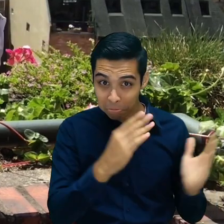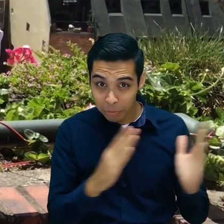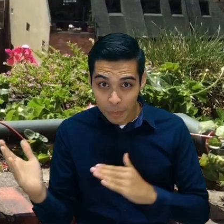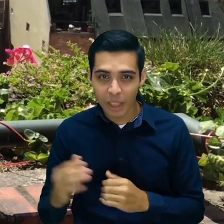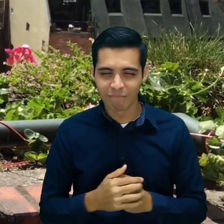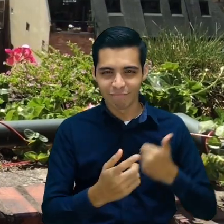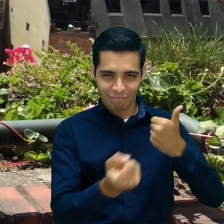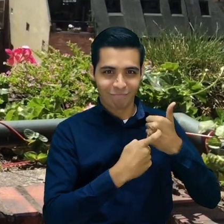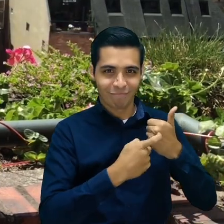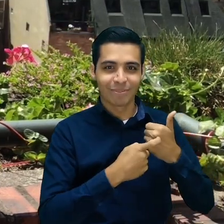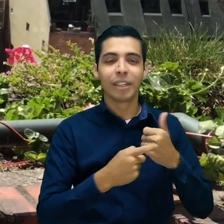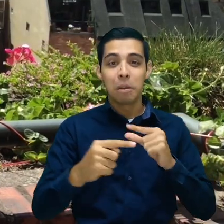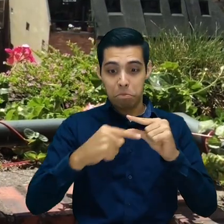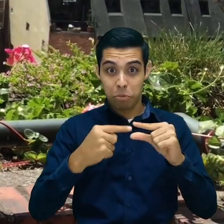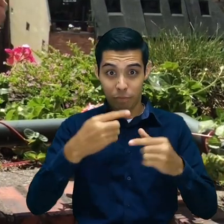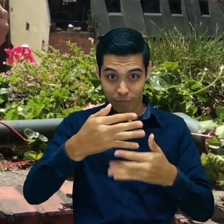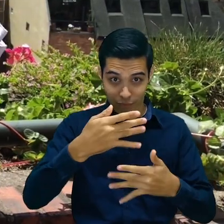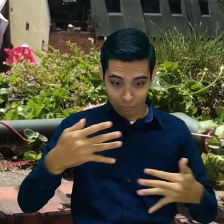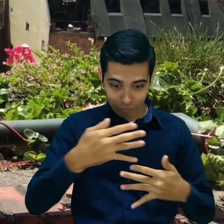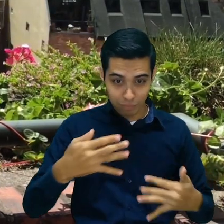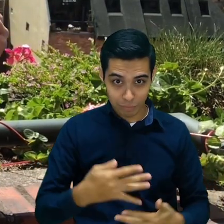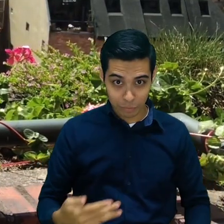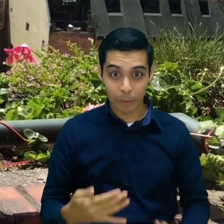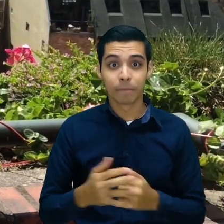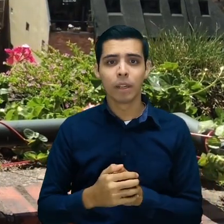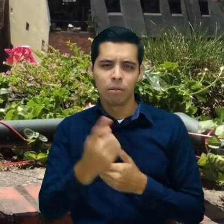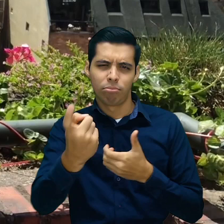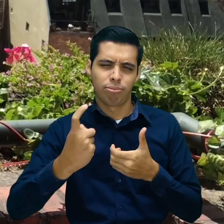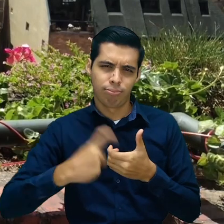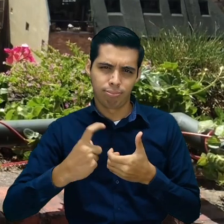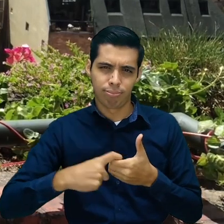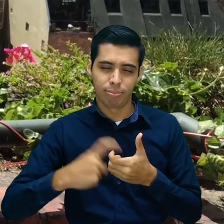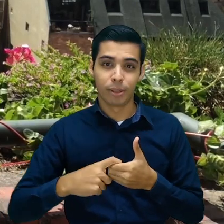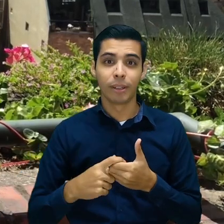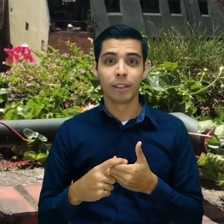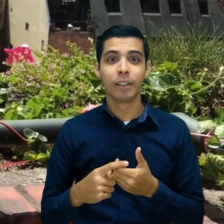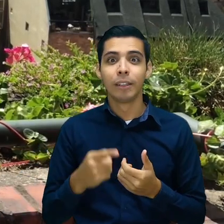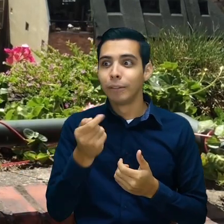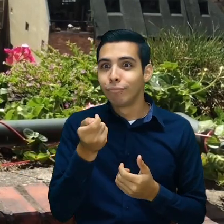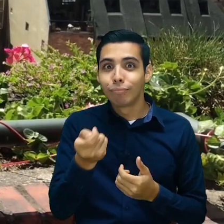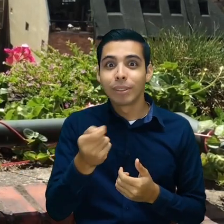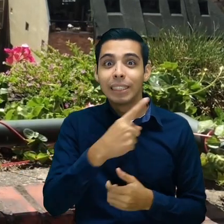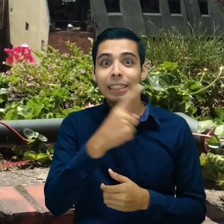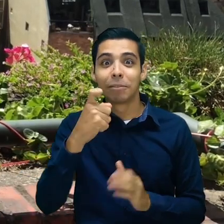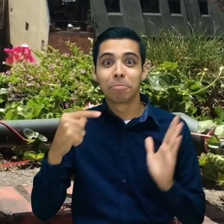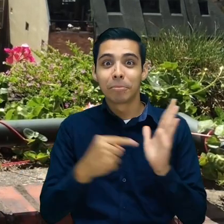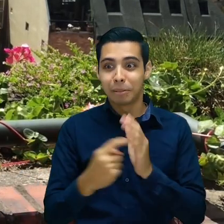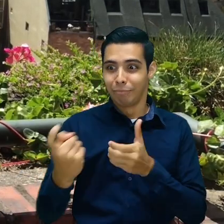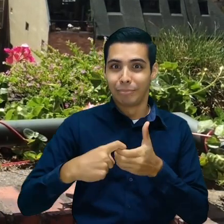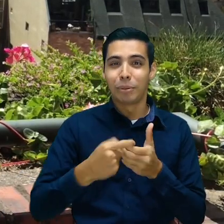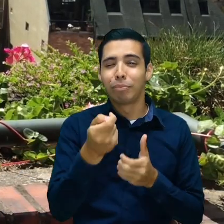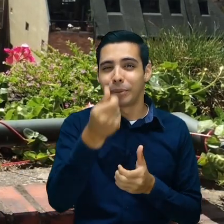favor, déjenme su like, su comentario en la parte de abajo, suscríbanse, por favor, a este canal que estamos a punto de llegar a los 100,000 suscriptores